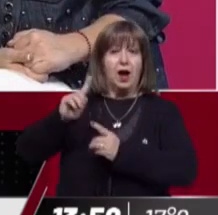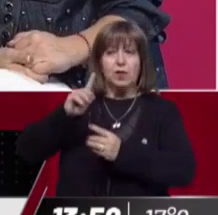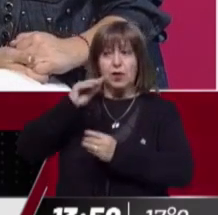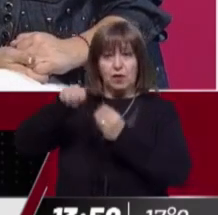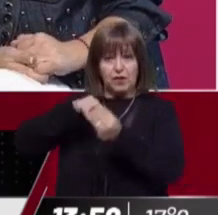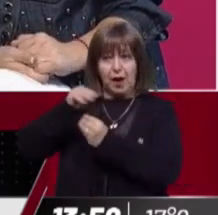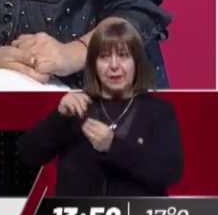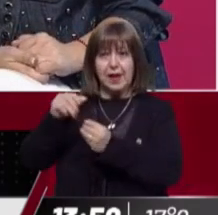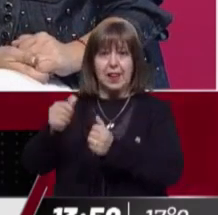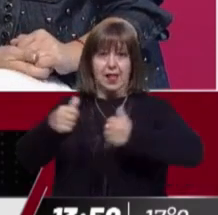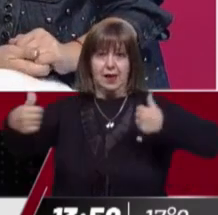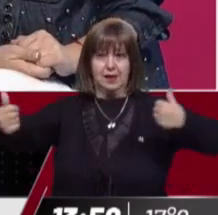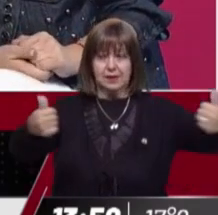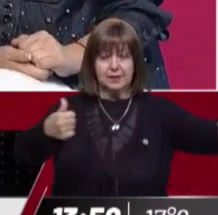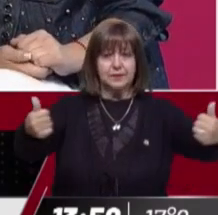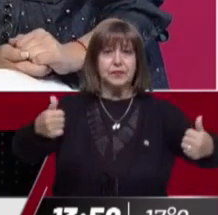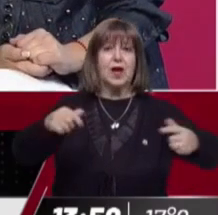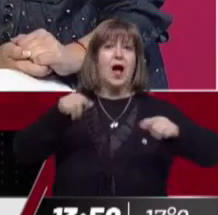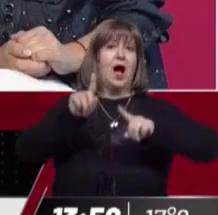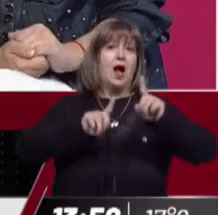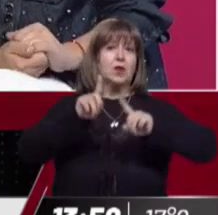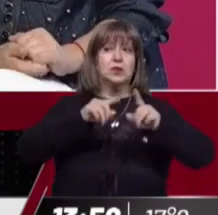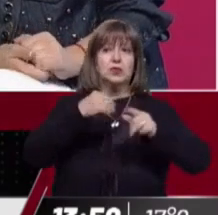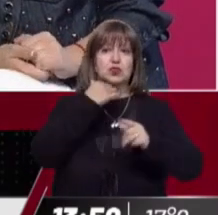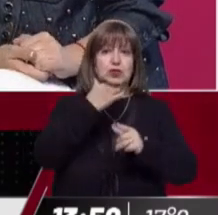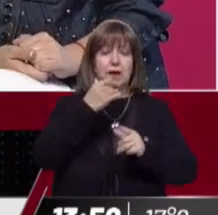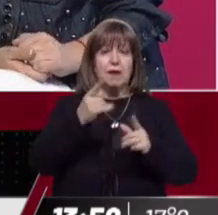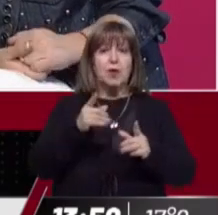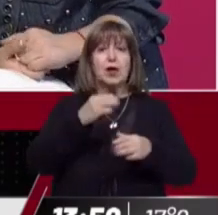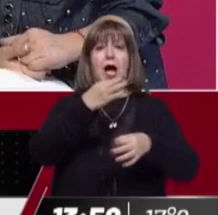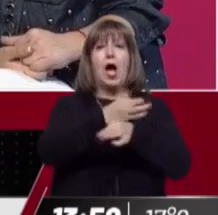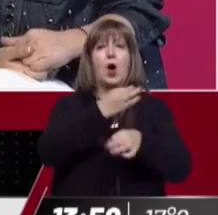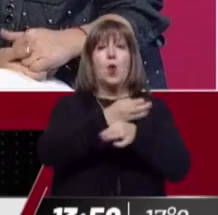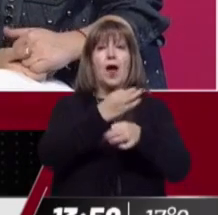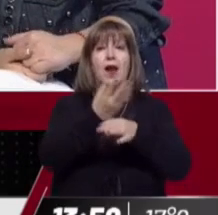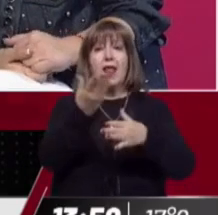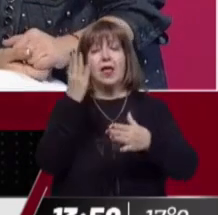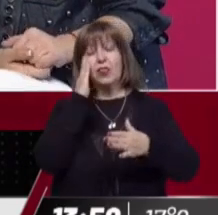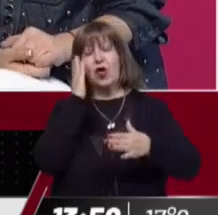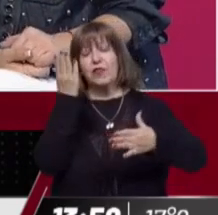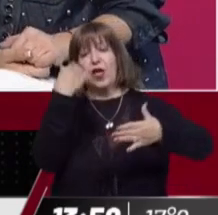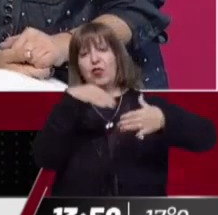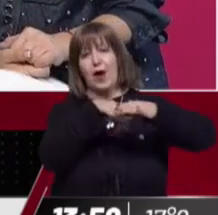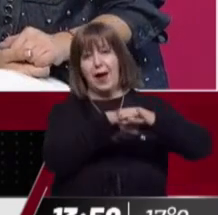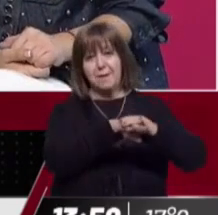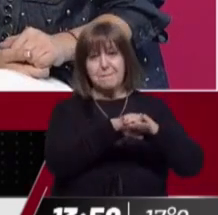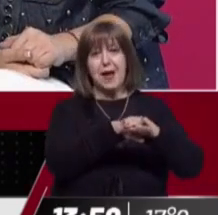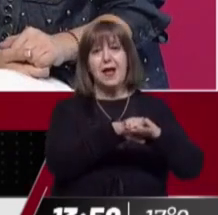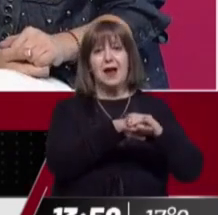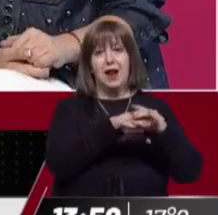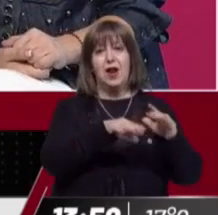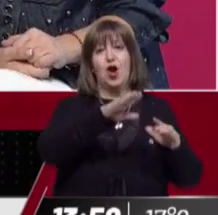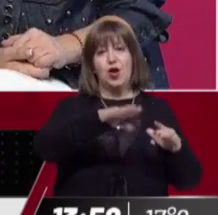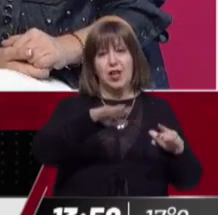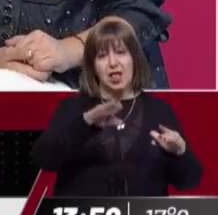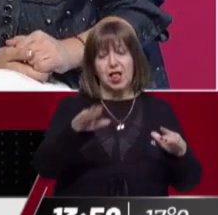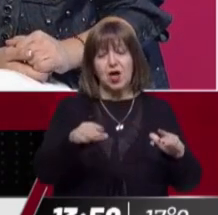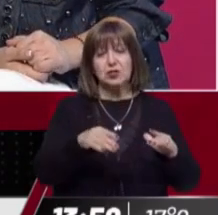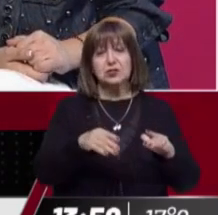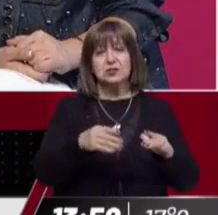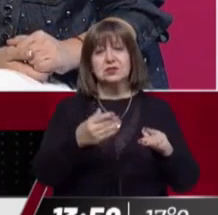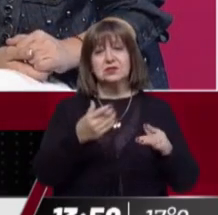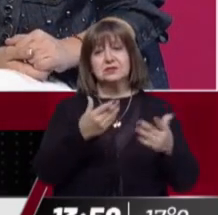tanto de esto, otros se están enterando por estos momentos. Recordemos que es una escuela albergue del departamento más esteño que tiene la provincia de Mendoza y que sin lugar a